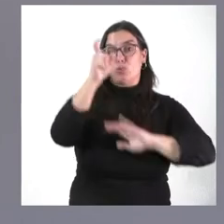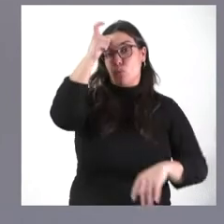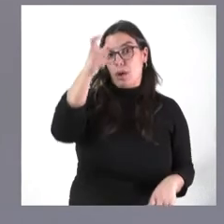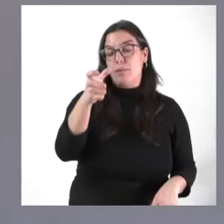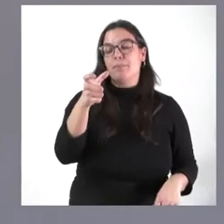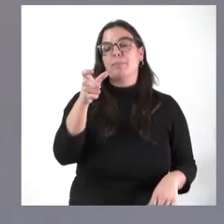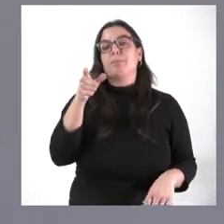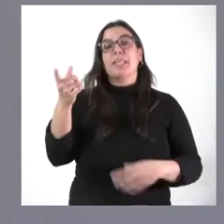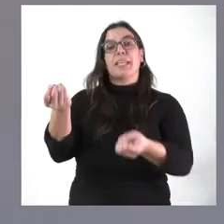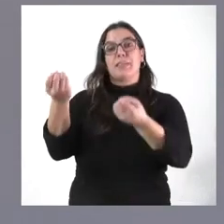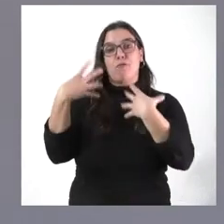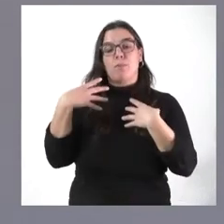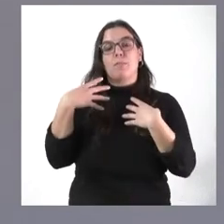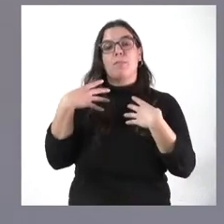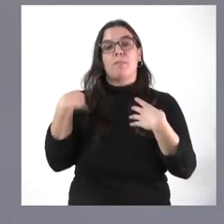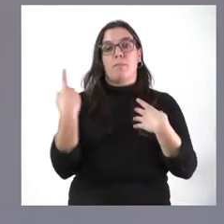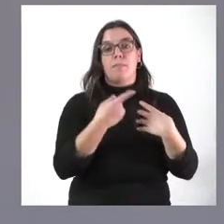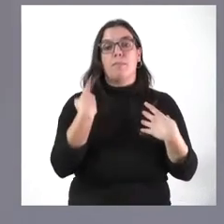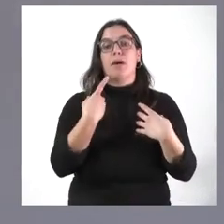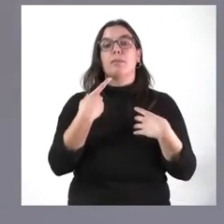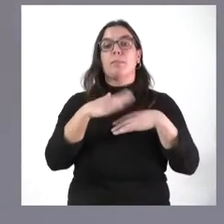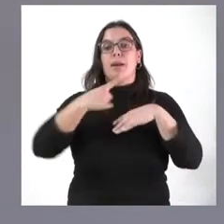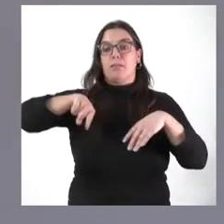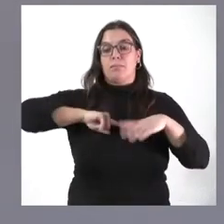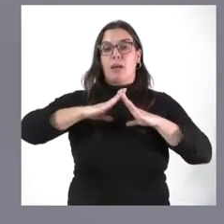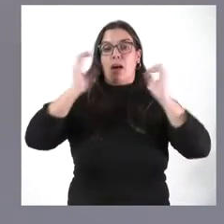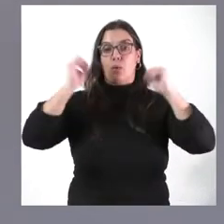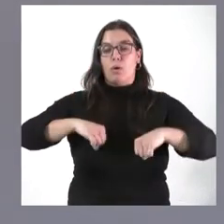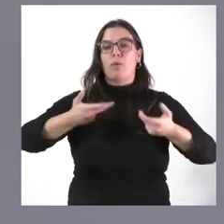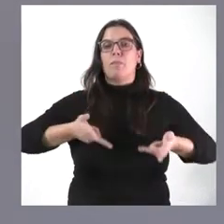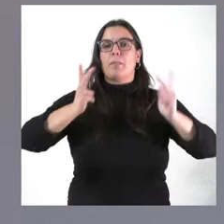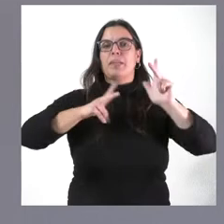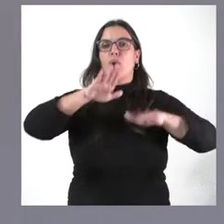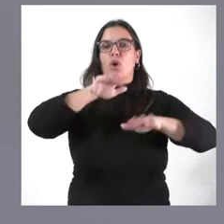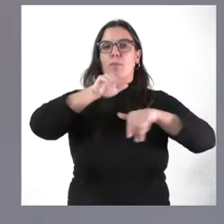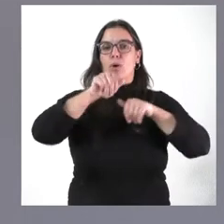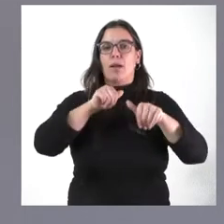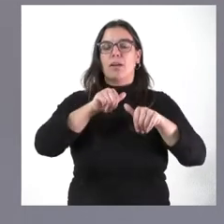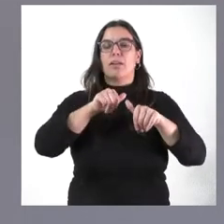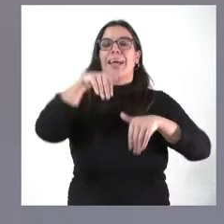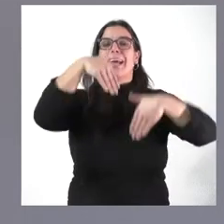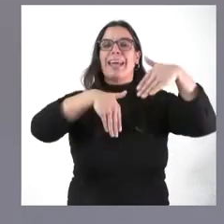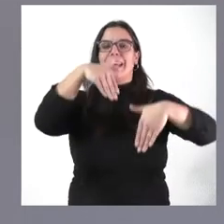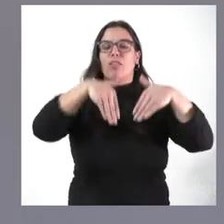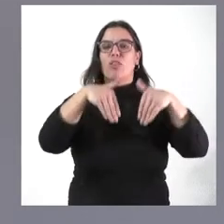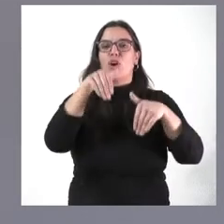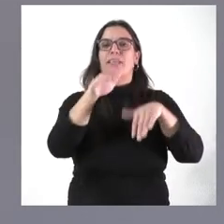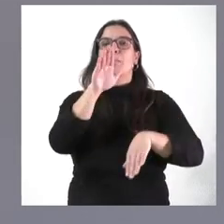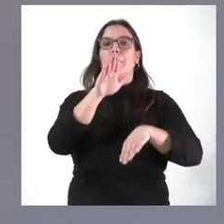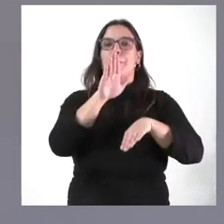nos ha informado para un acuerdo de la junta de Castilla y león que permite convocar las elecciones para la